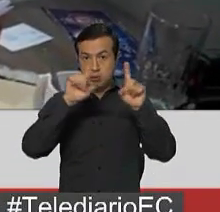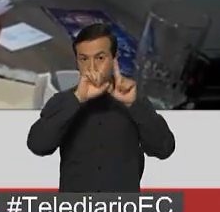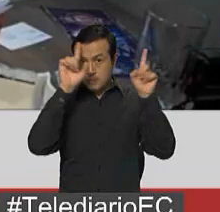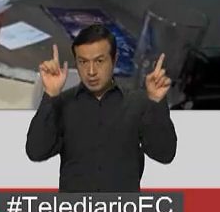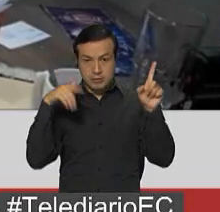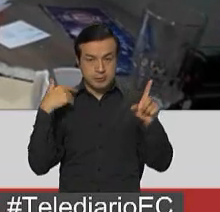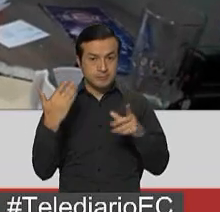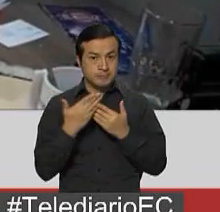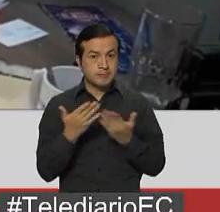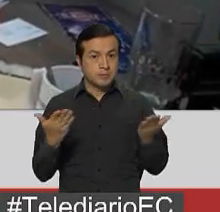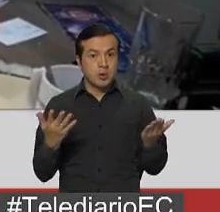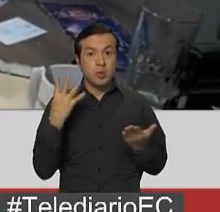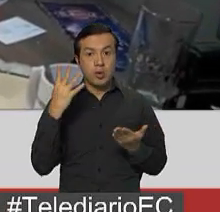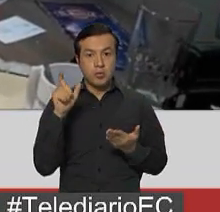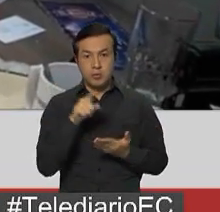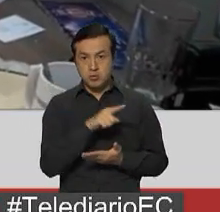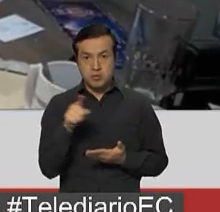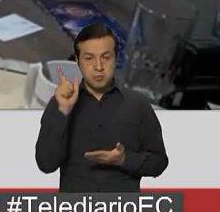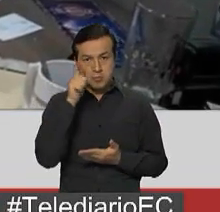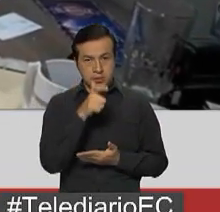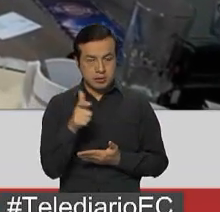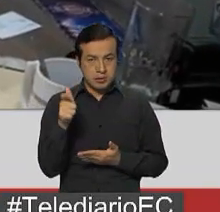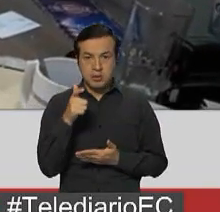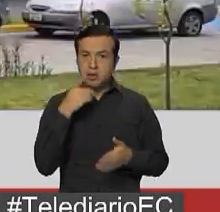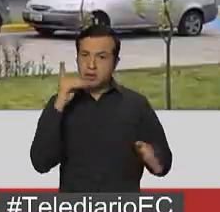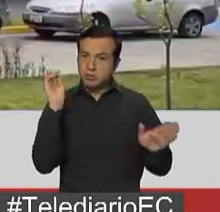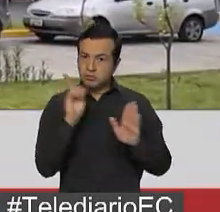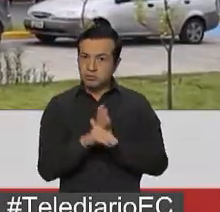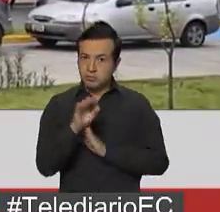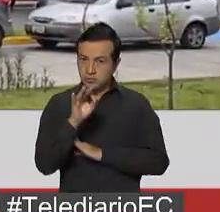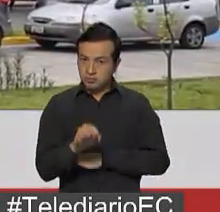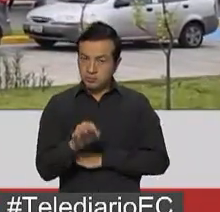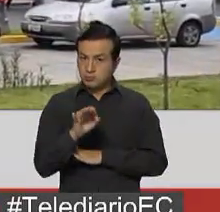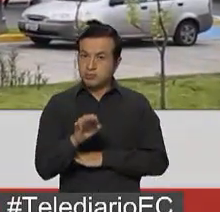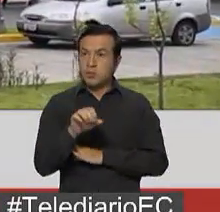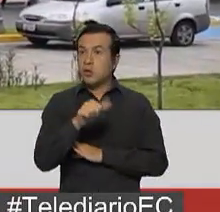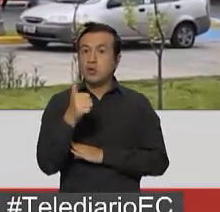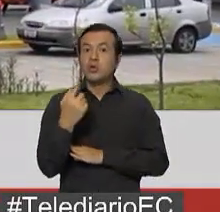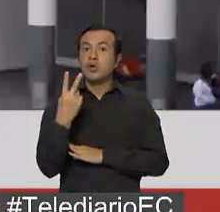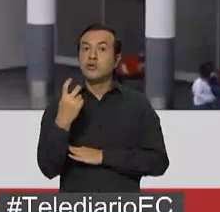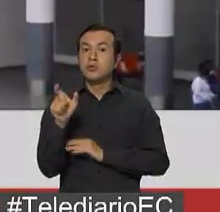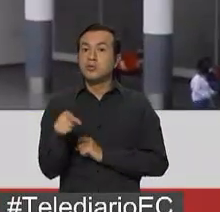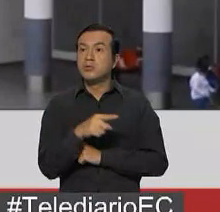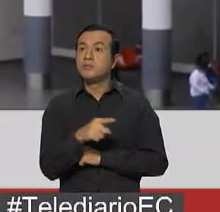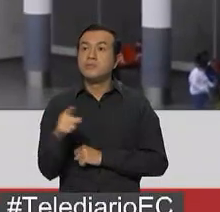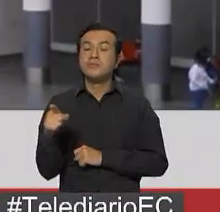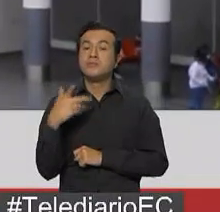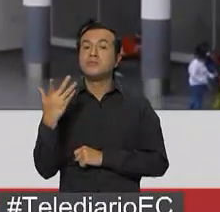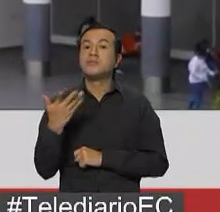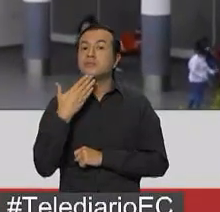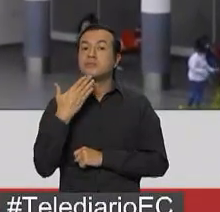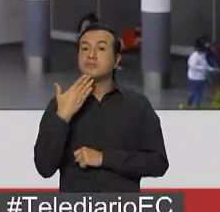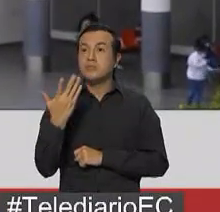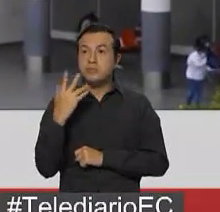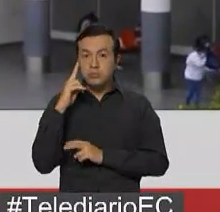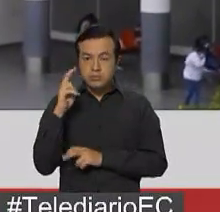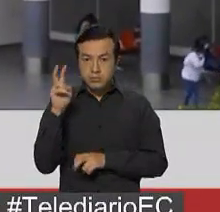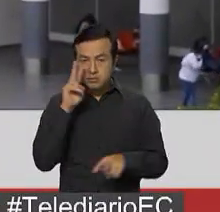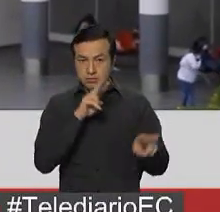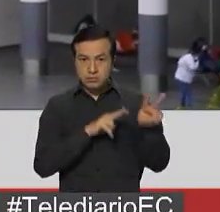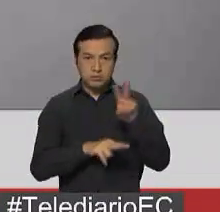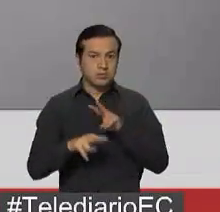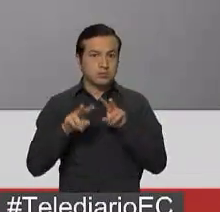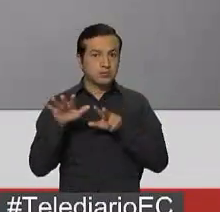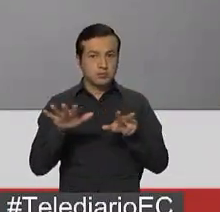adjudicada a cuatro de ellas la fiscalía formulará cargos mientras que a los otros doce fueron retenidos para fines de investigación por